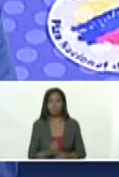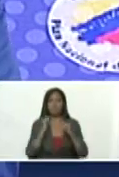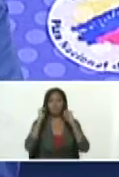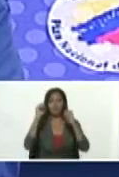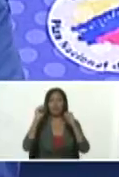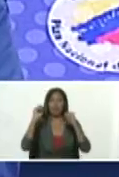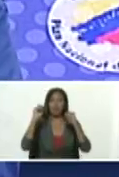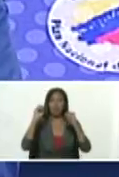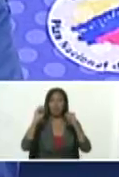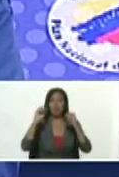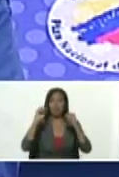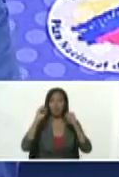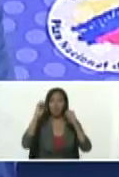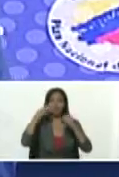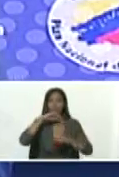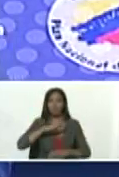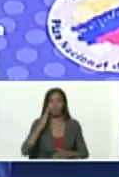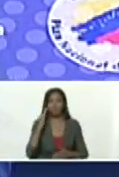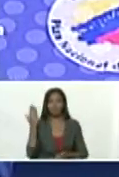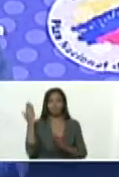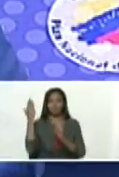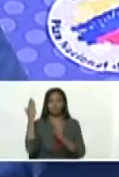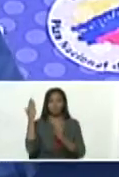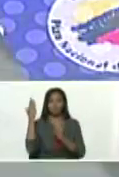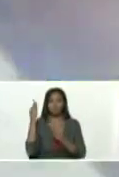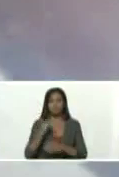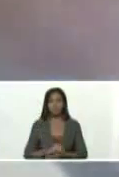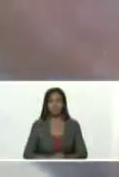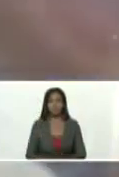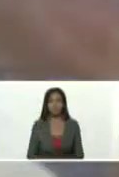logro histórico. Adelante. Vamos a ver este video.